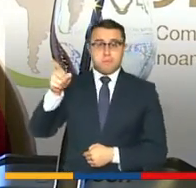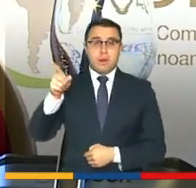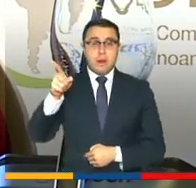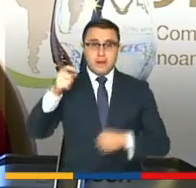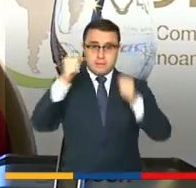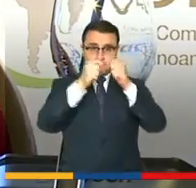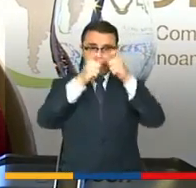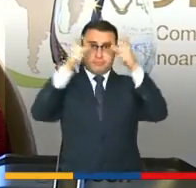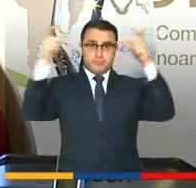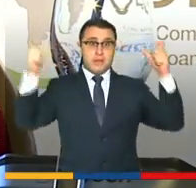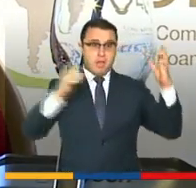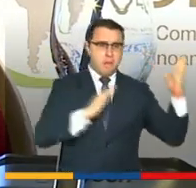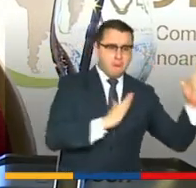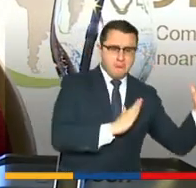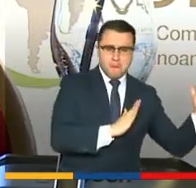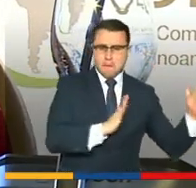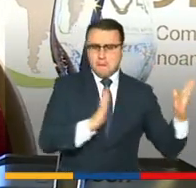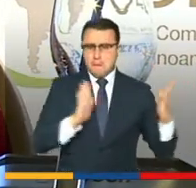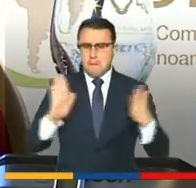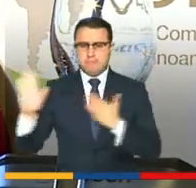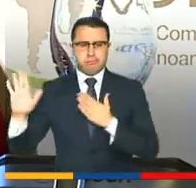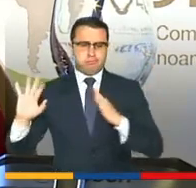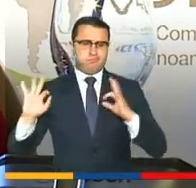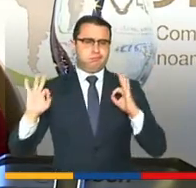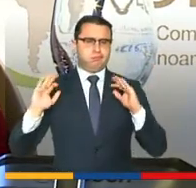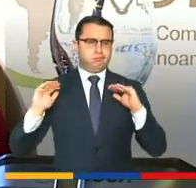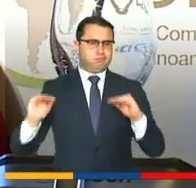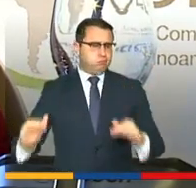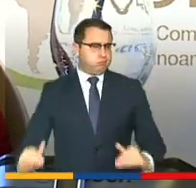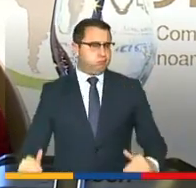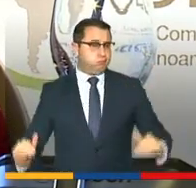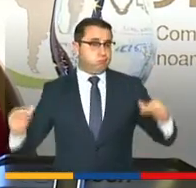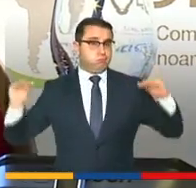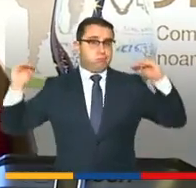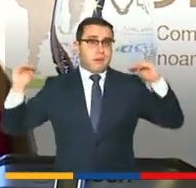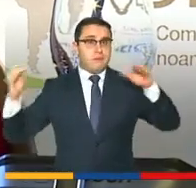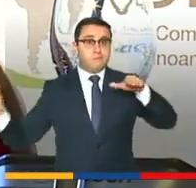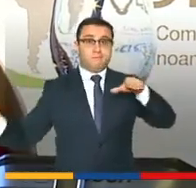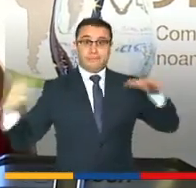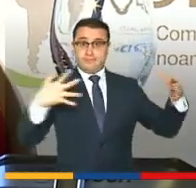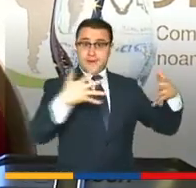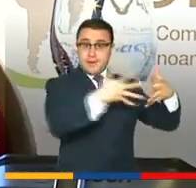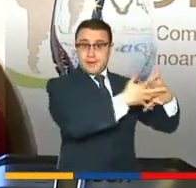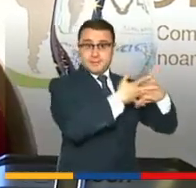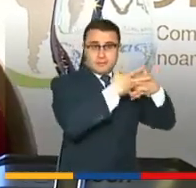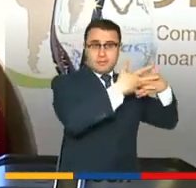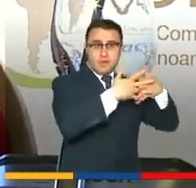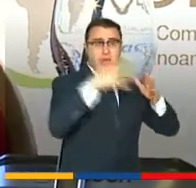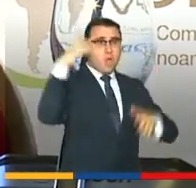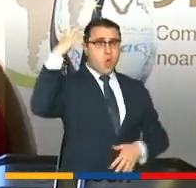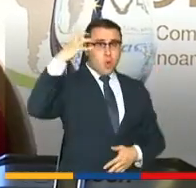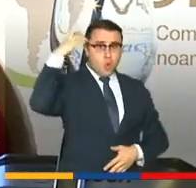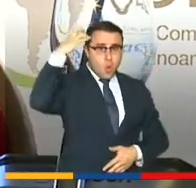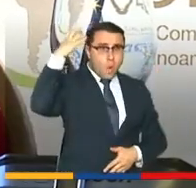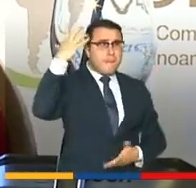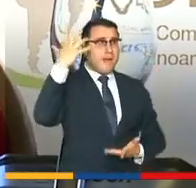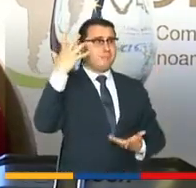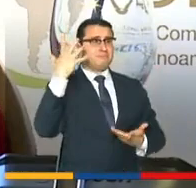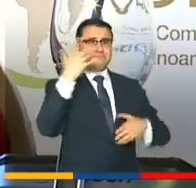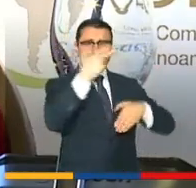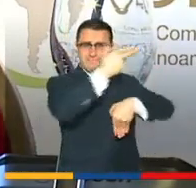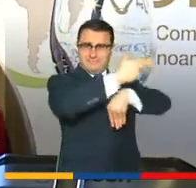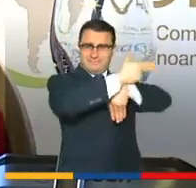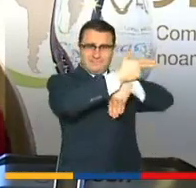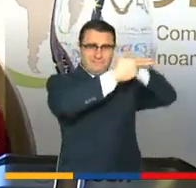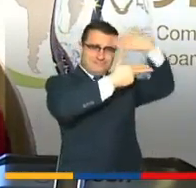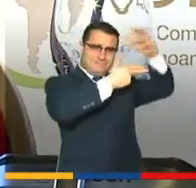de su Estado muchísimo mejor y más alto que Estados Unidos, que la Europa Occidental, en virtud